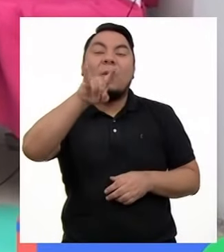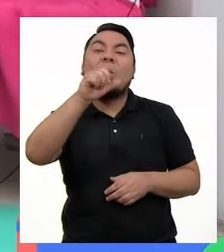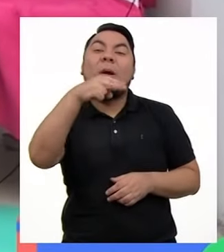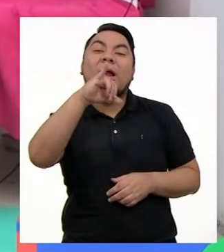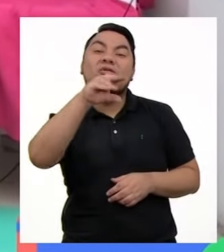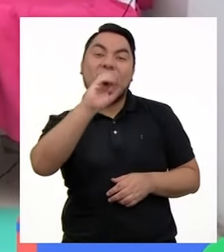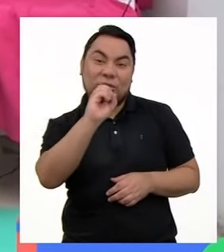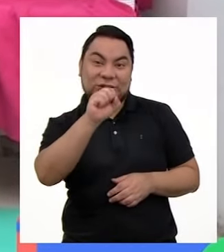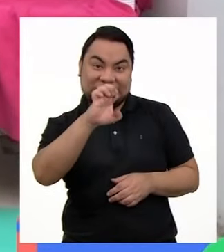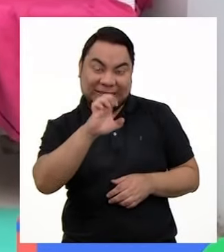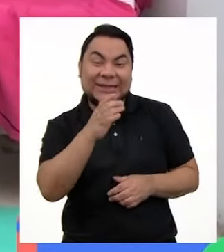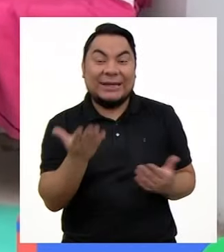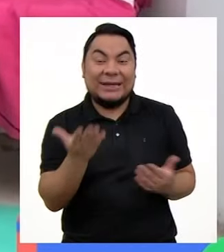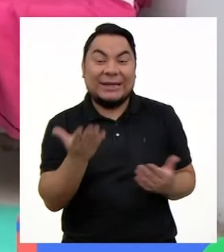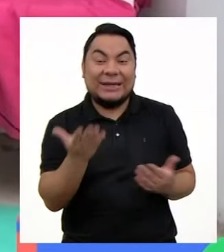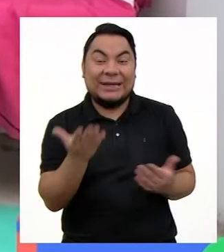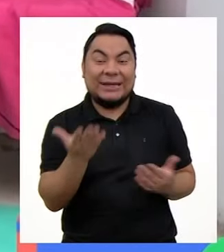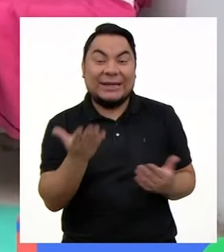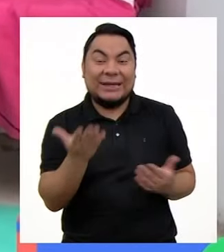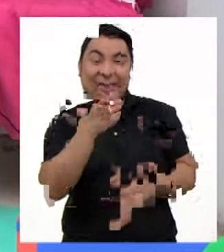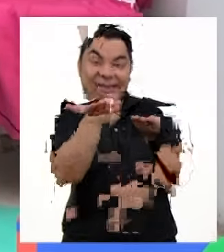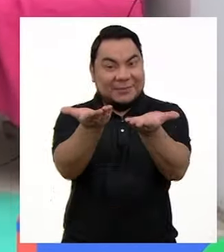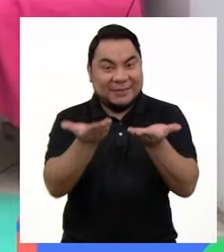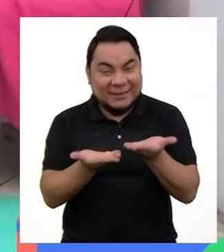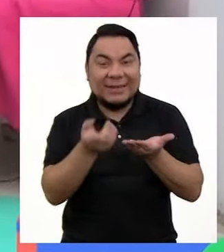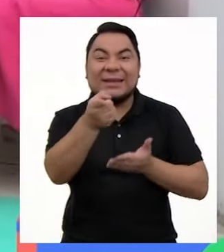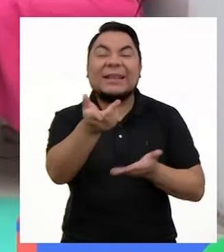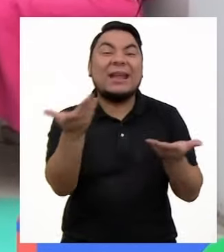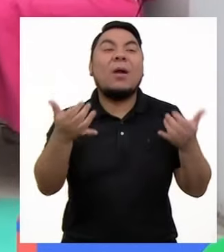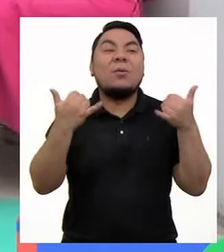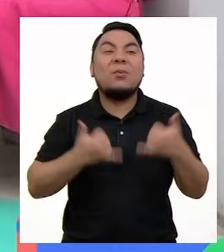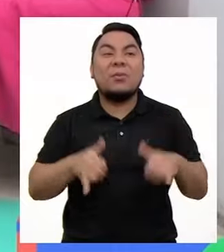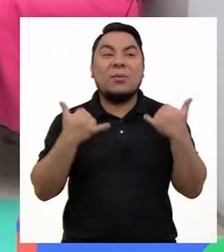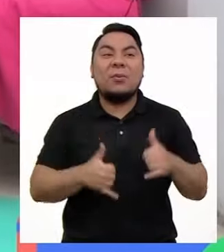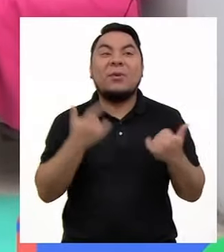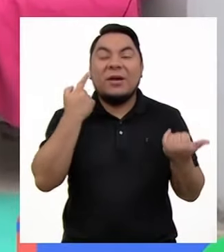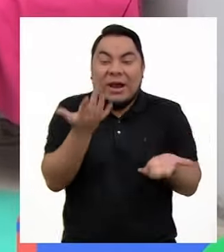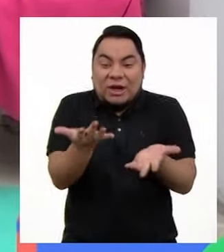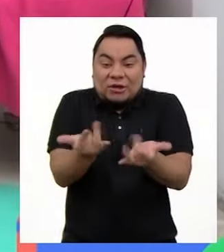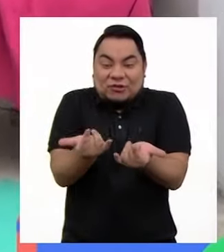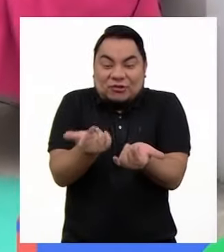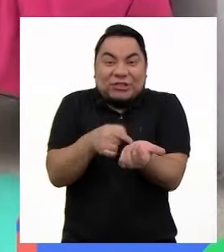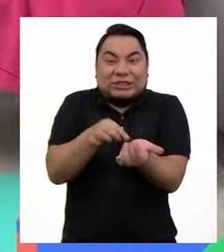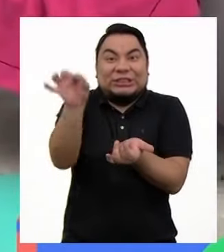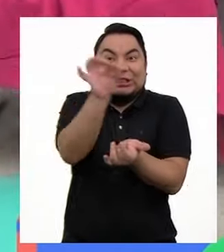¡Hola!